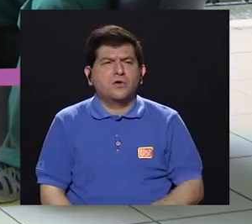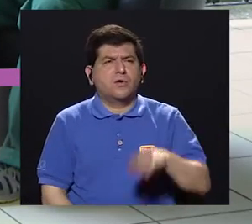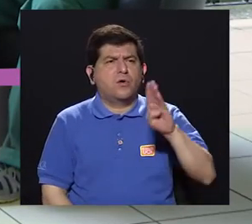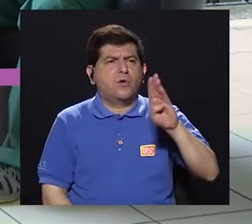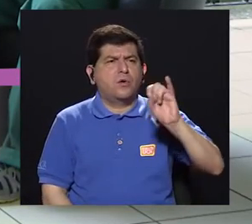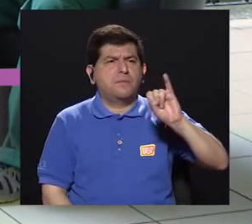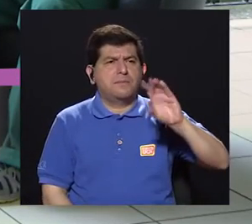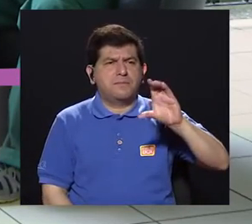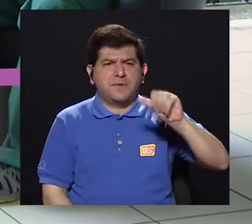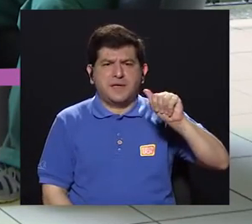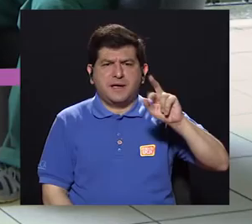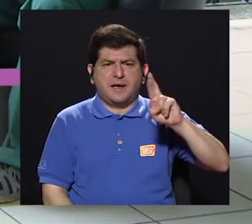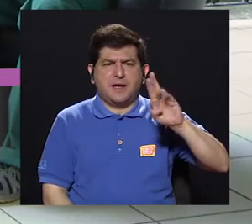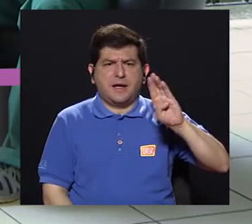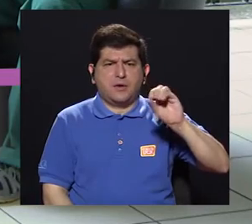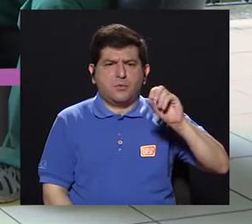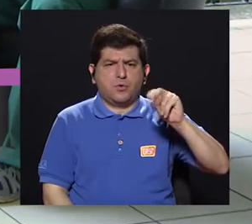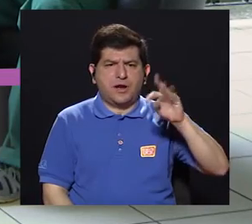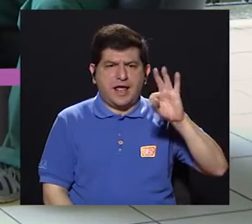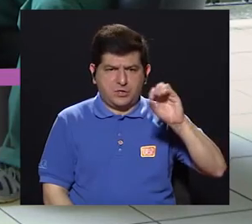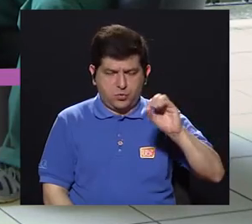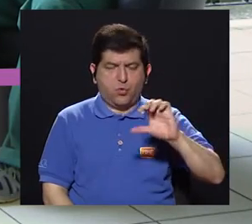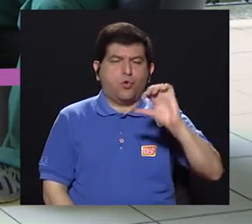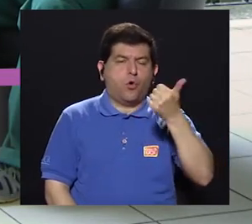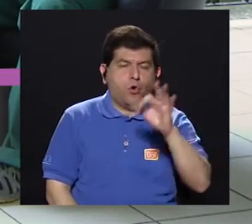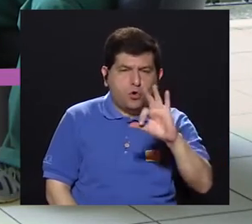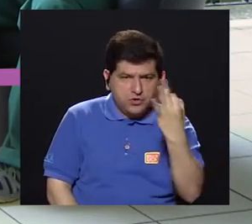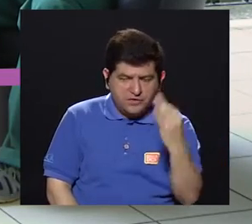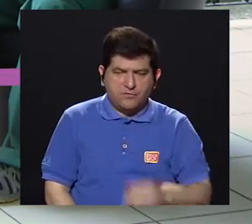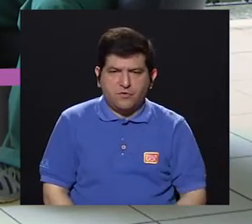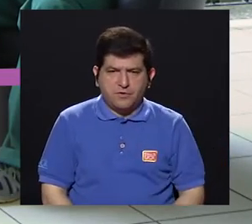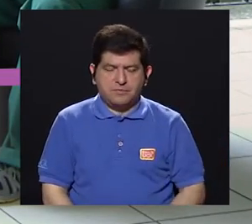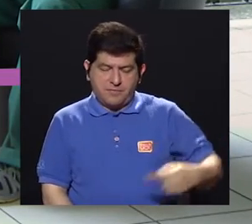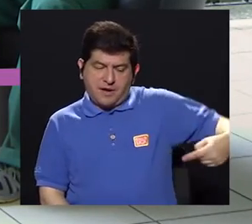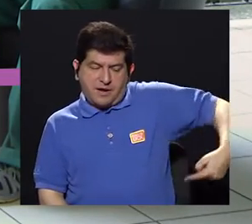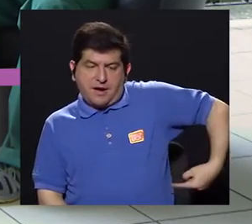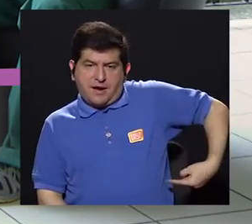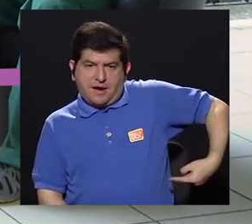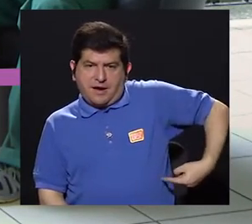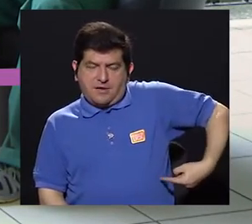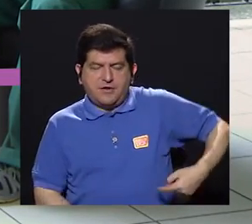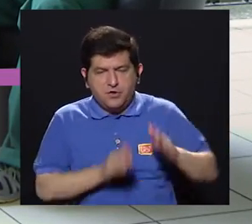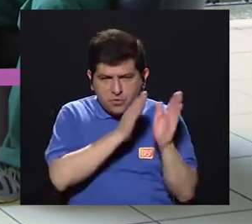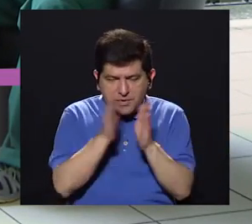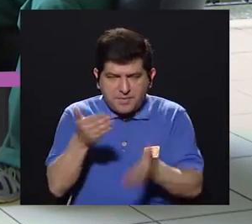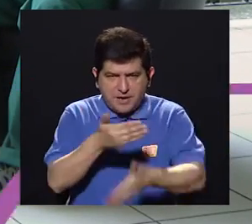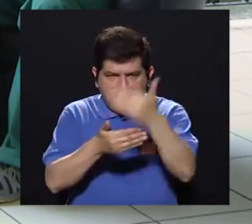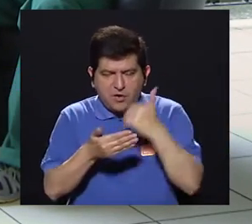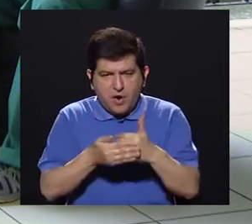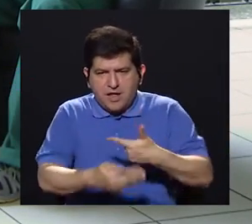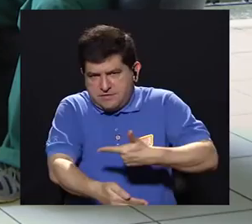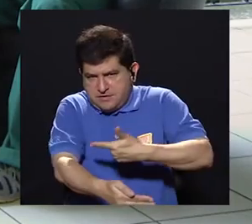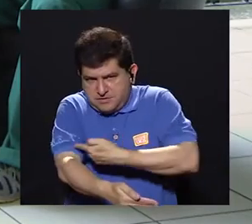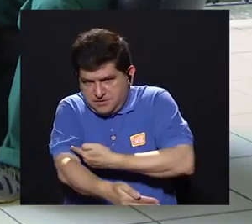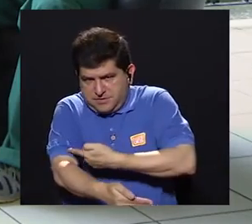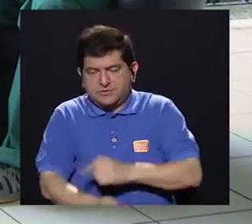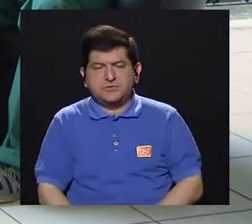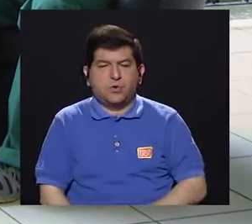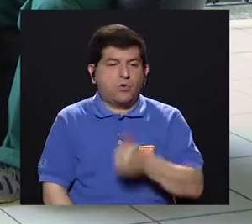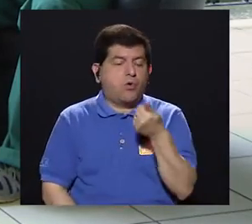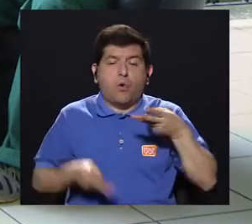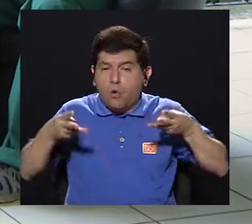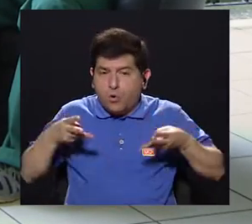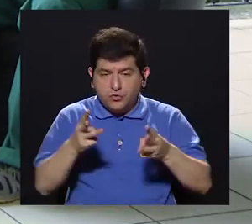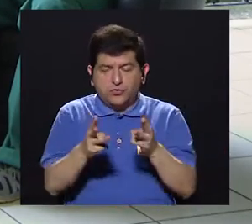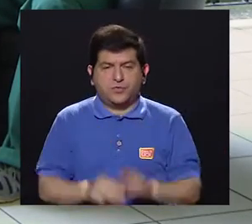hay otra forma de preparar a los pacientes, que es que preparan el riñón antes de inyectar el medio de contraste. Igual hay